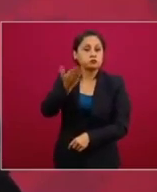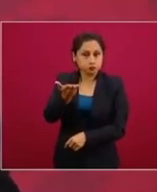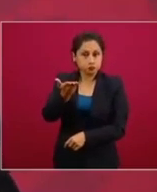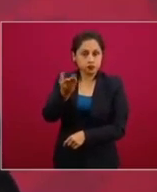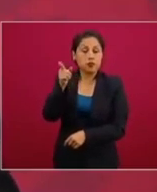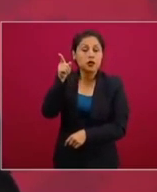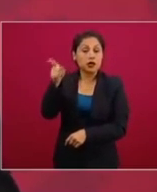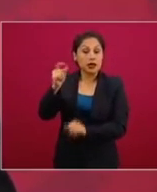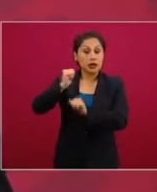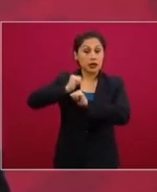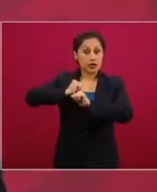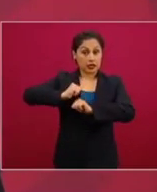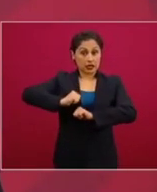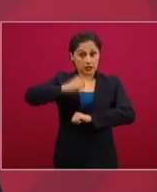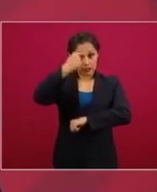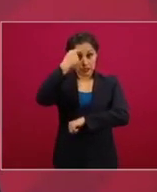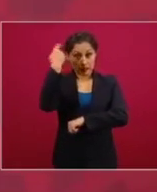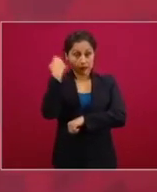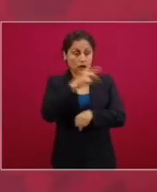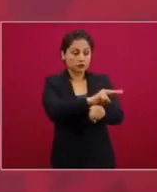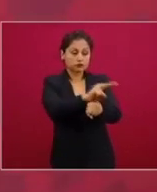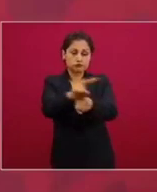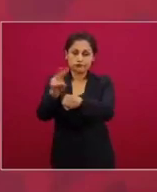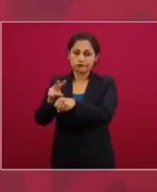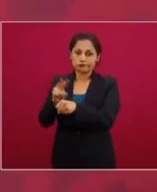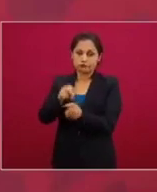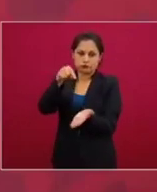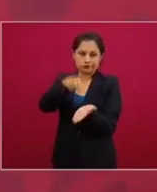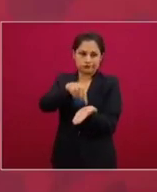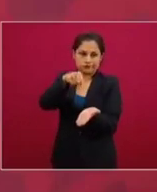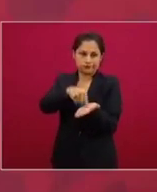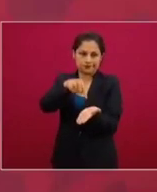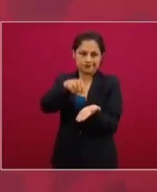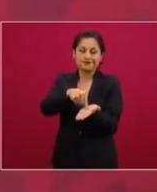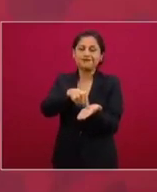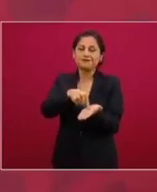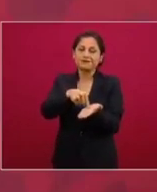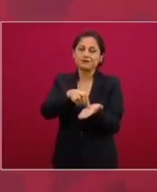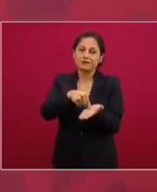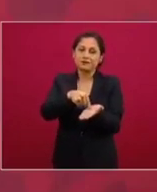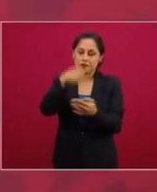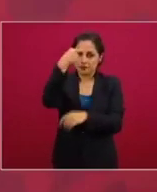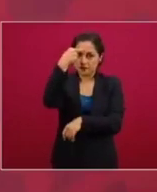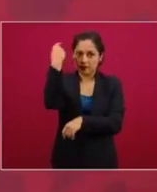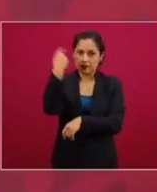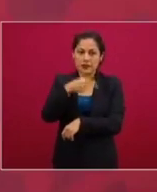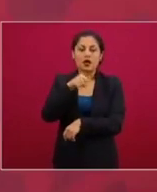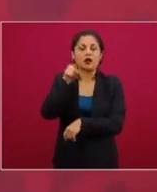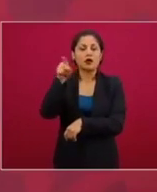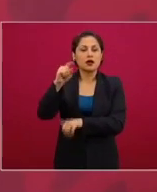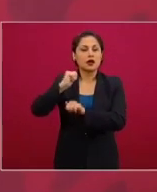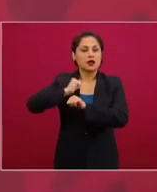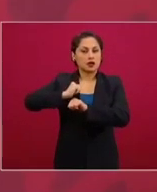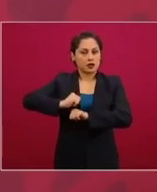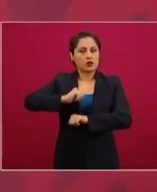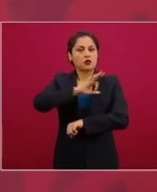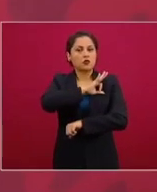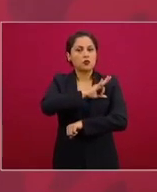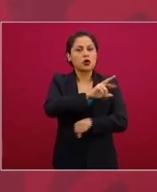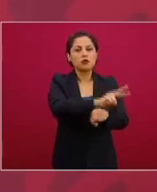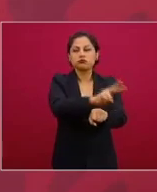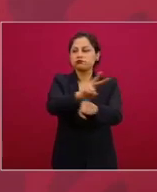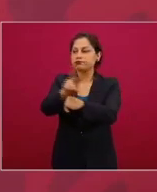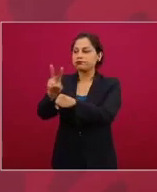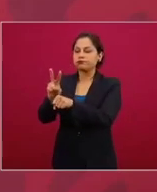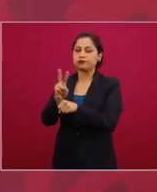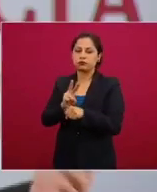intervenir, como se propone en la resolución, para que él pueda organizar esta participación, no solo a través de la Organización